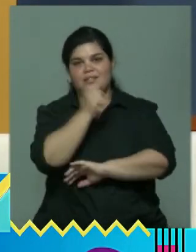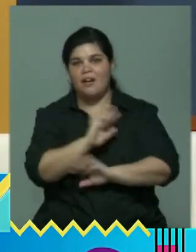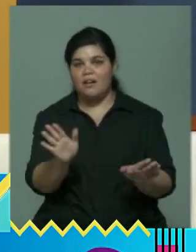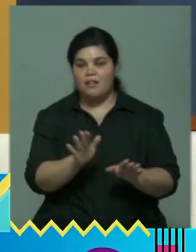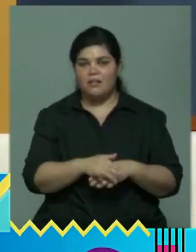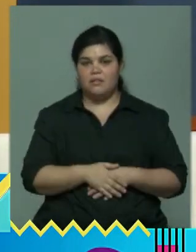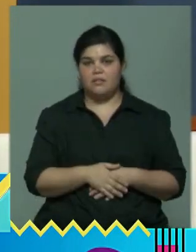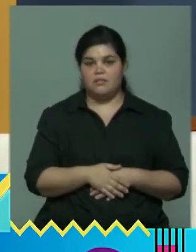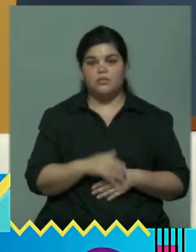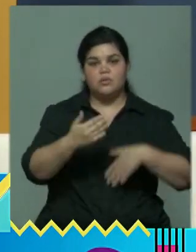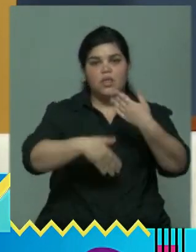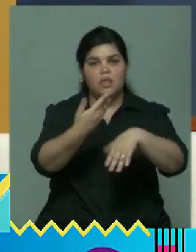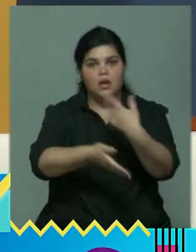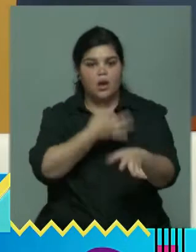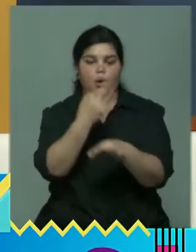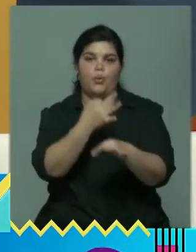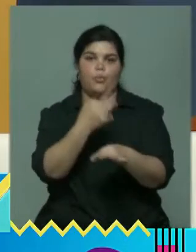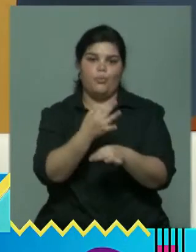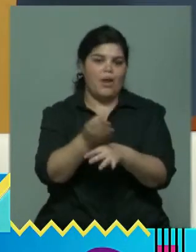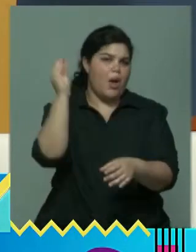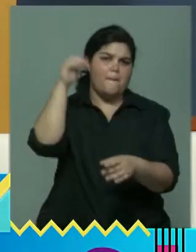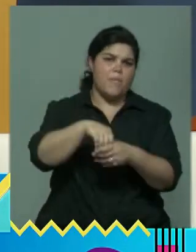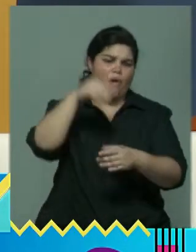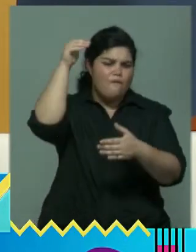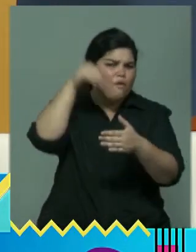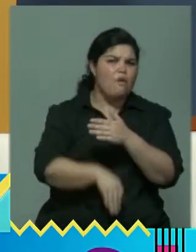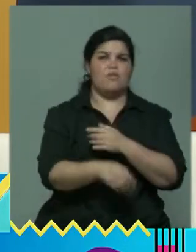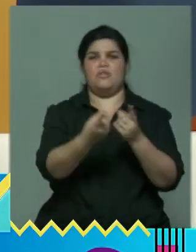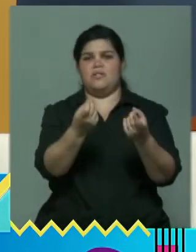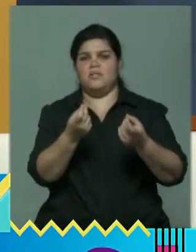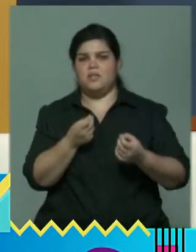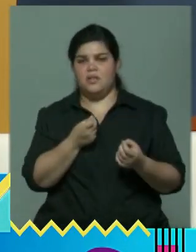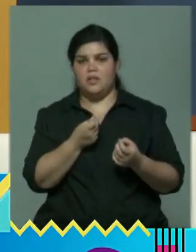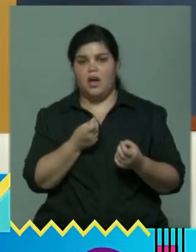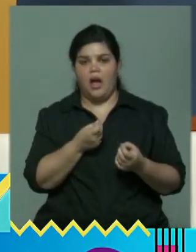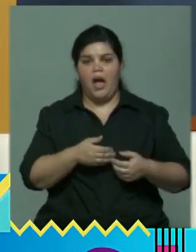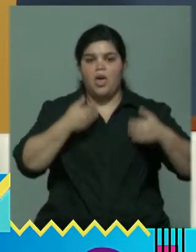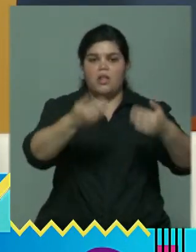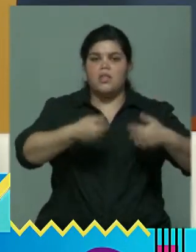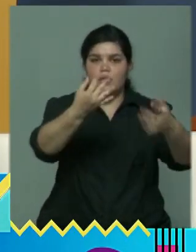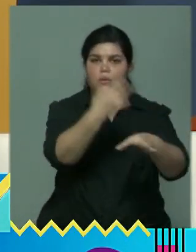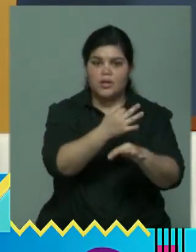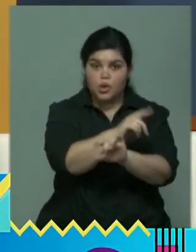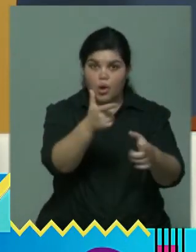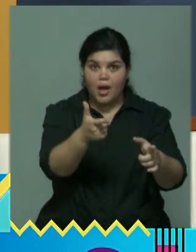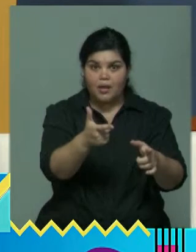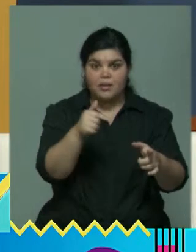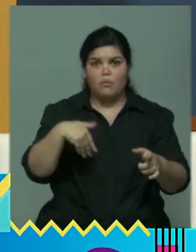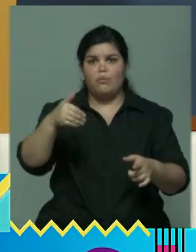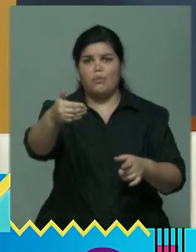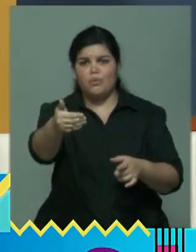permiten interiorizar en general todos los contenidos. Si no, realmente, si no se avanza en educación, va a ser muy difícil de acá a un largo plazo de 20